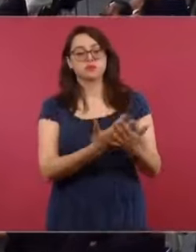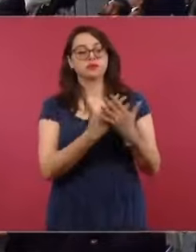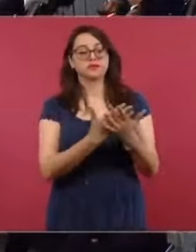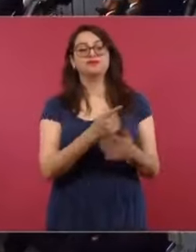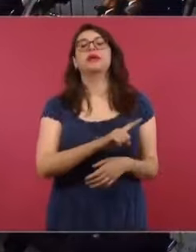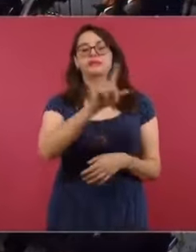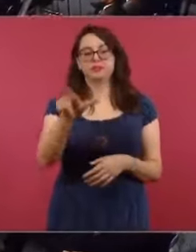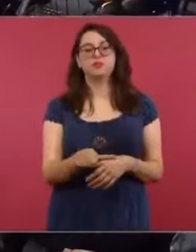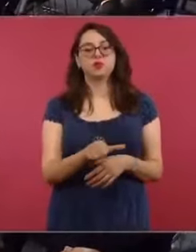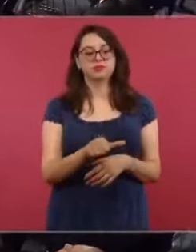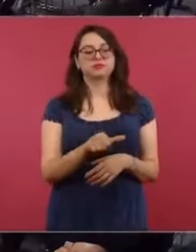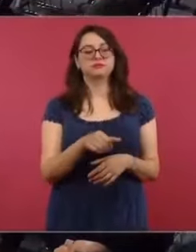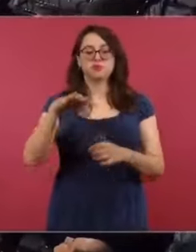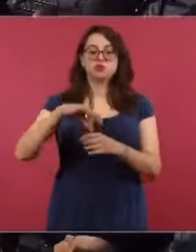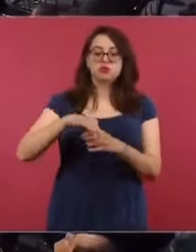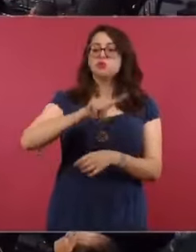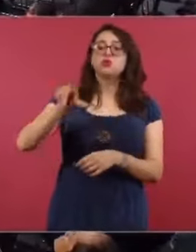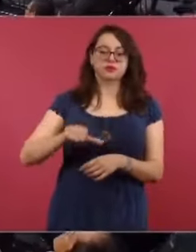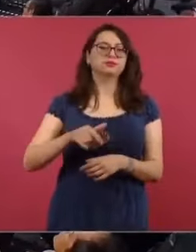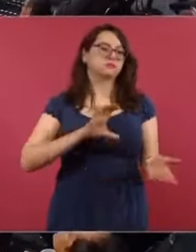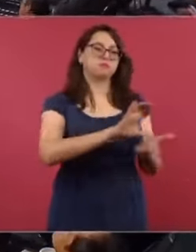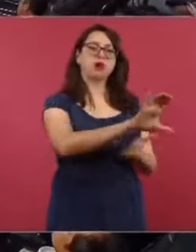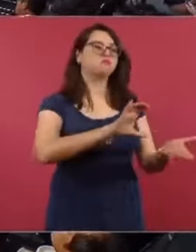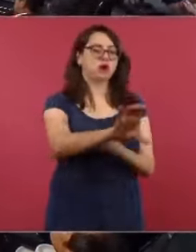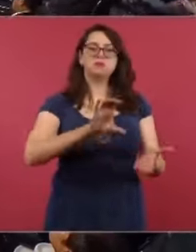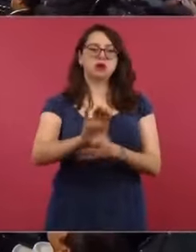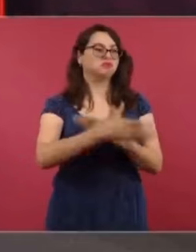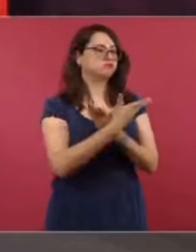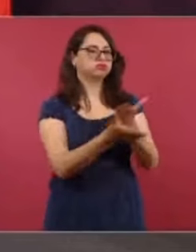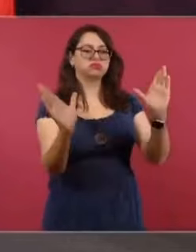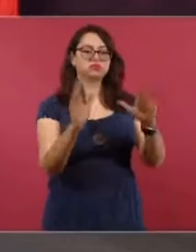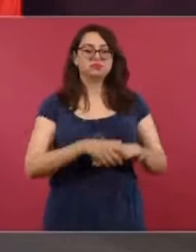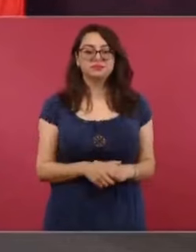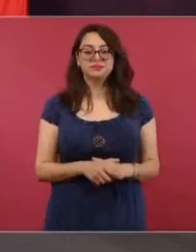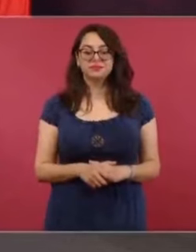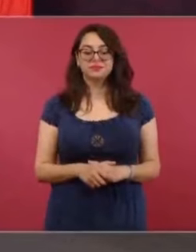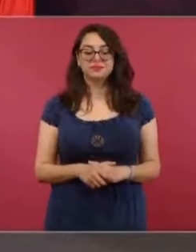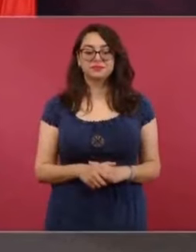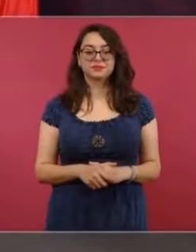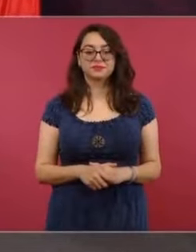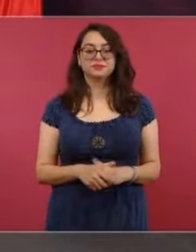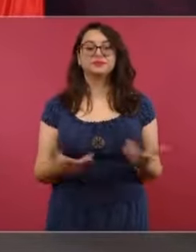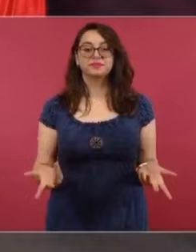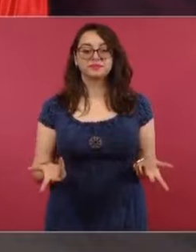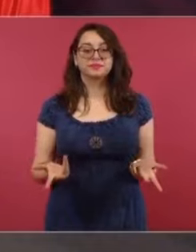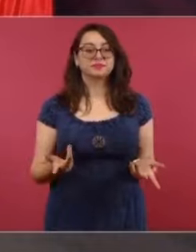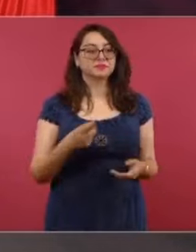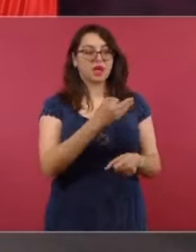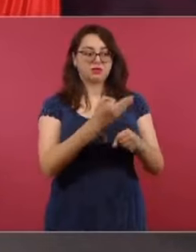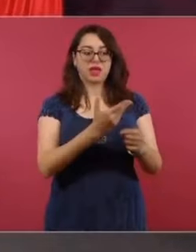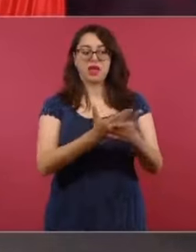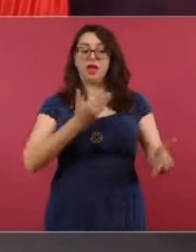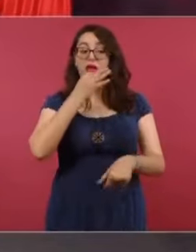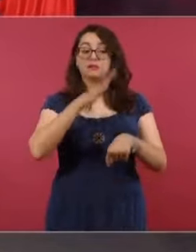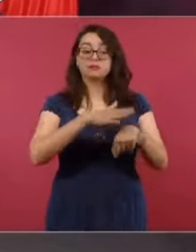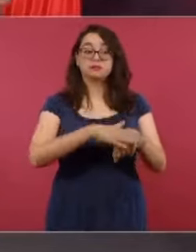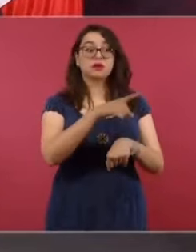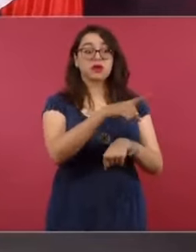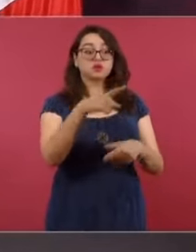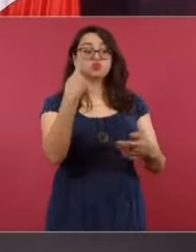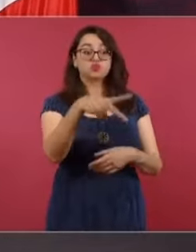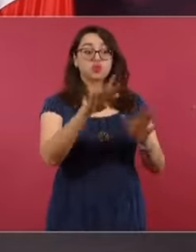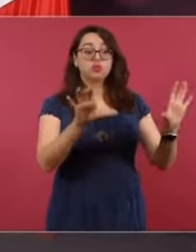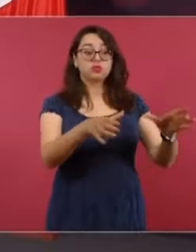vamos a empezar a entregar, a dispersar los fondos a los comités. Esto para que ya se vayan preparando en